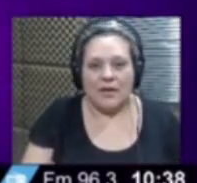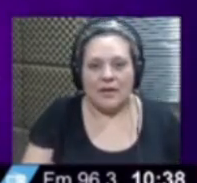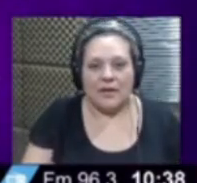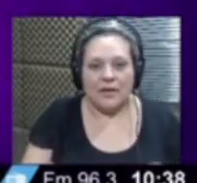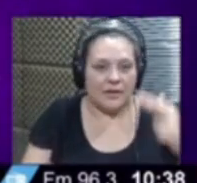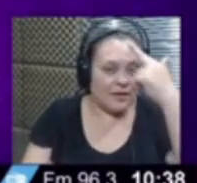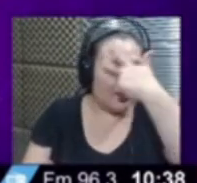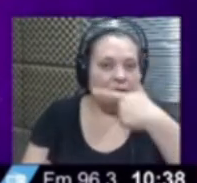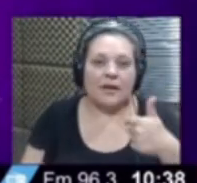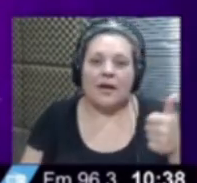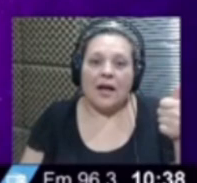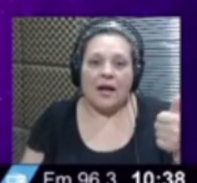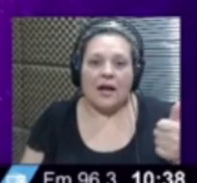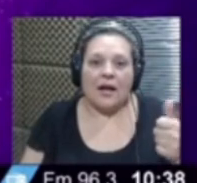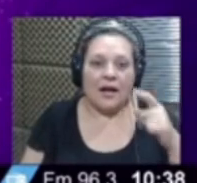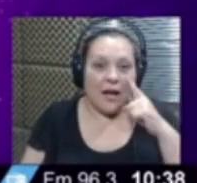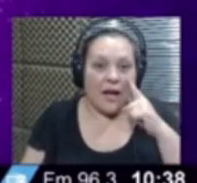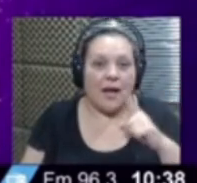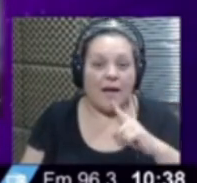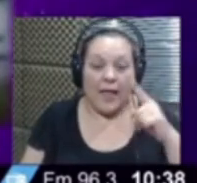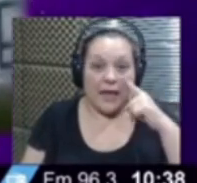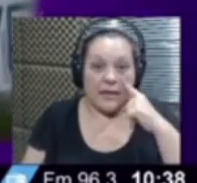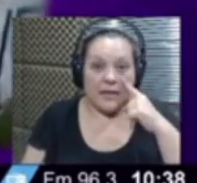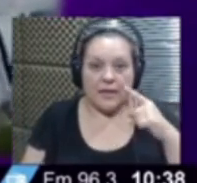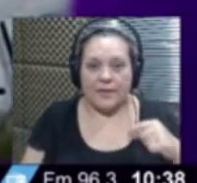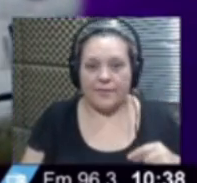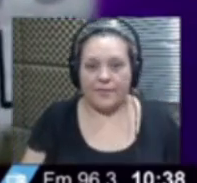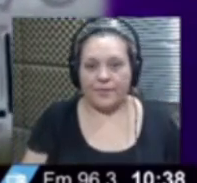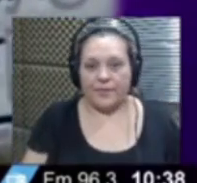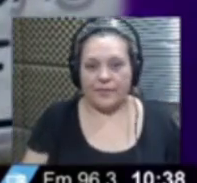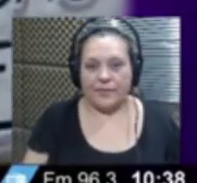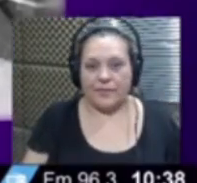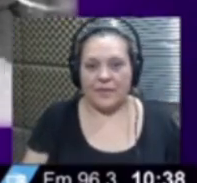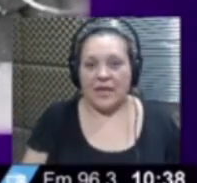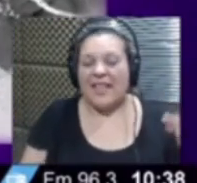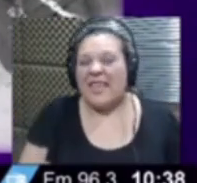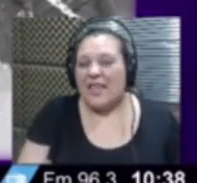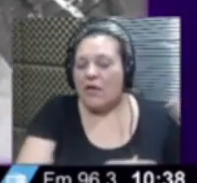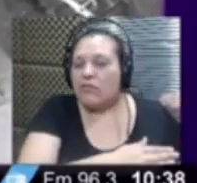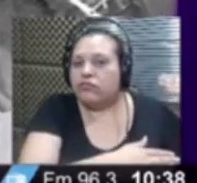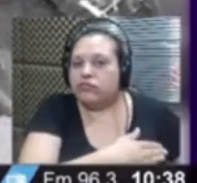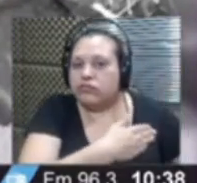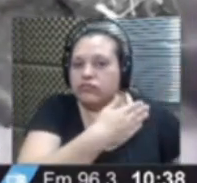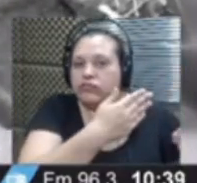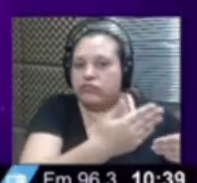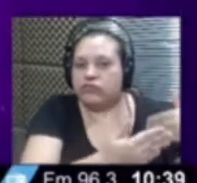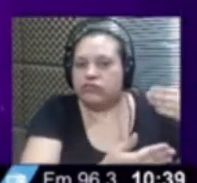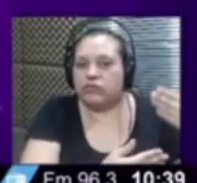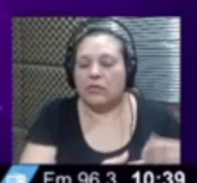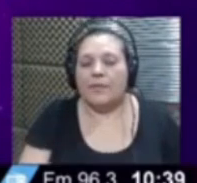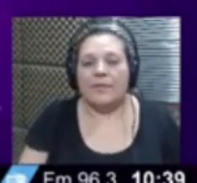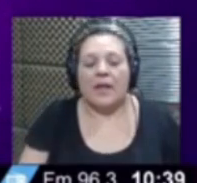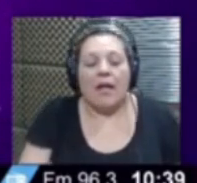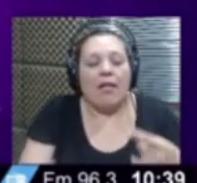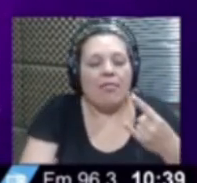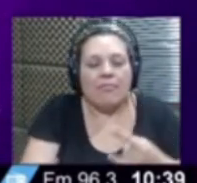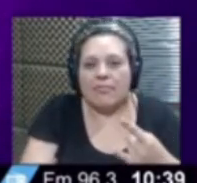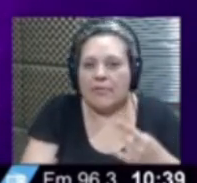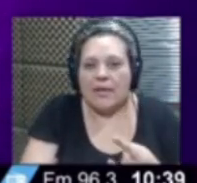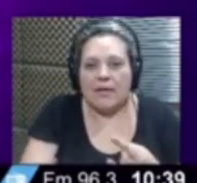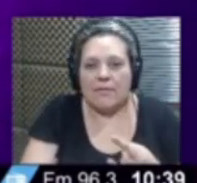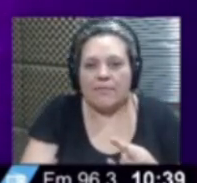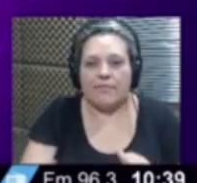somos cimarrones y eso significa que siempre estamos en búsqueda y en la lucha por la libertad y